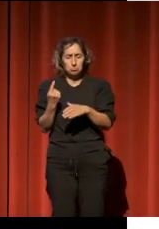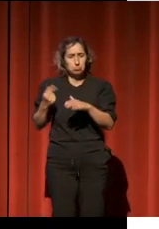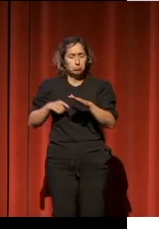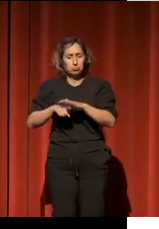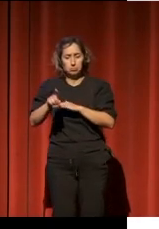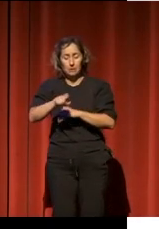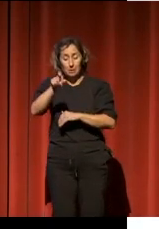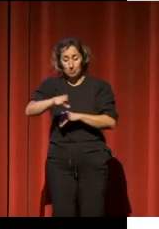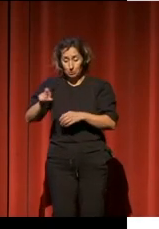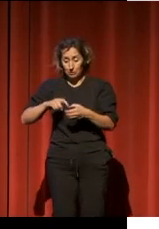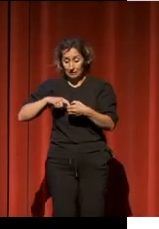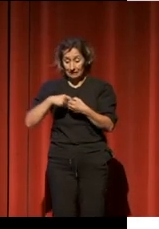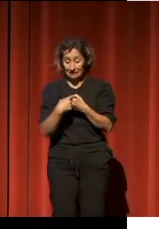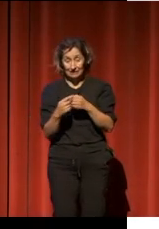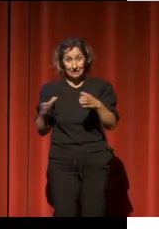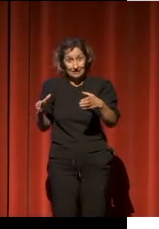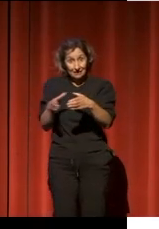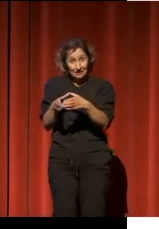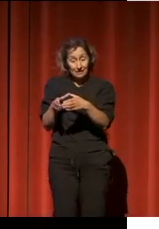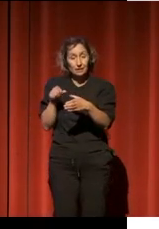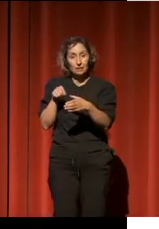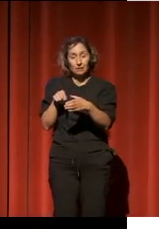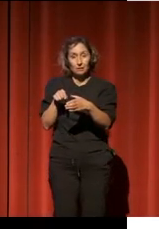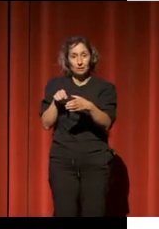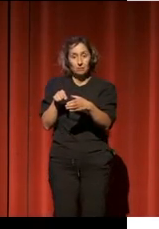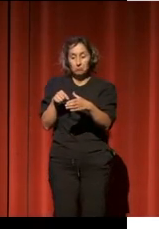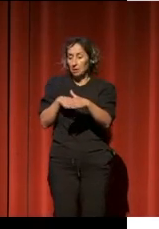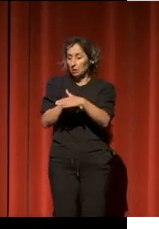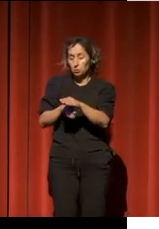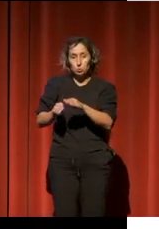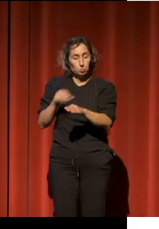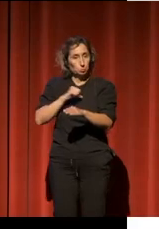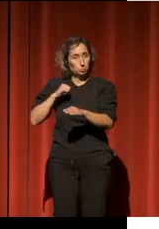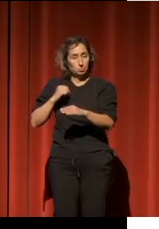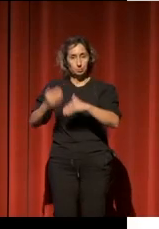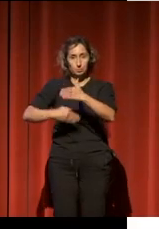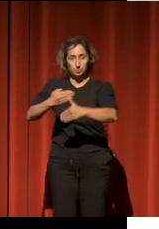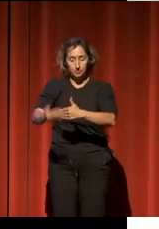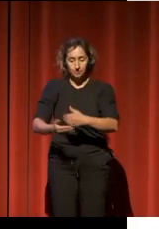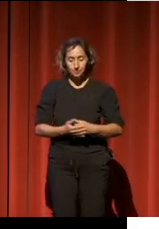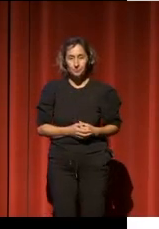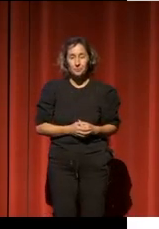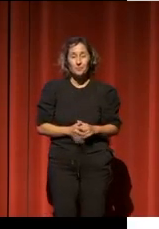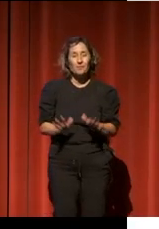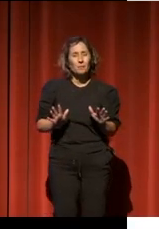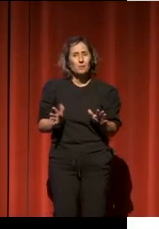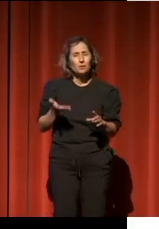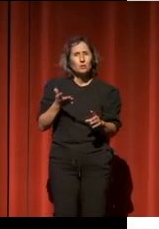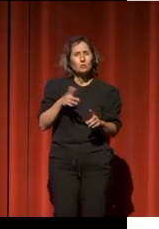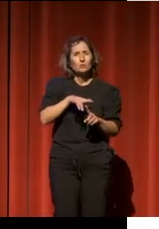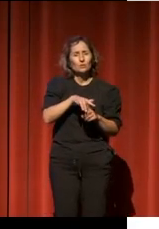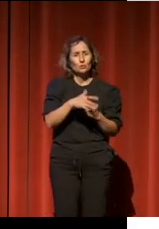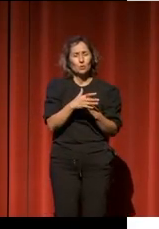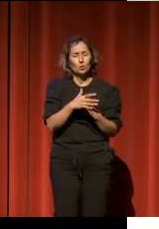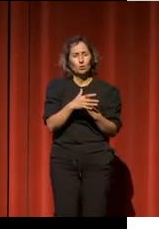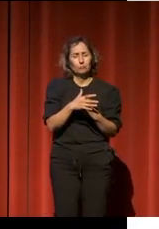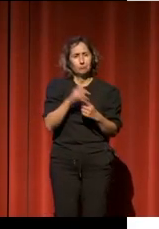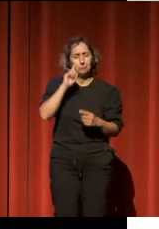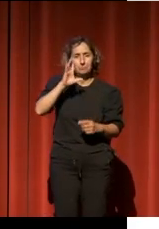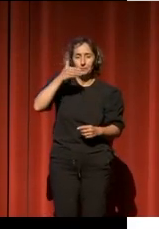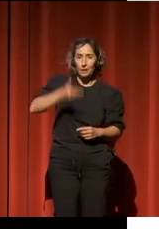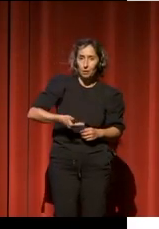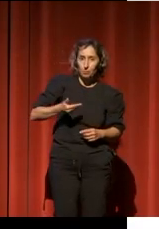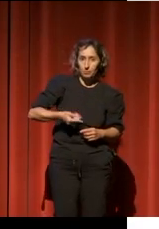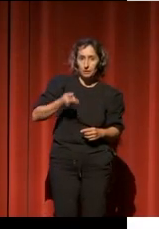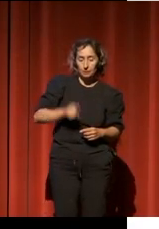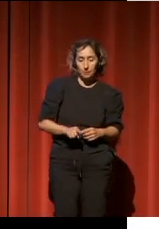personas participantes ya los que lo lo gestionan pero este hecho nos parece muy relevante eh En el sentido en el